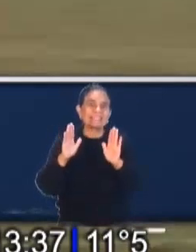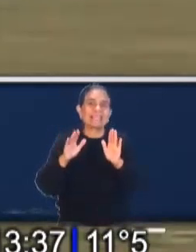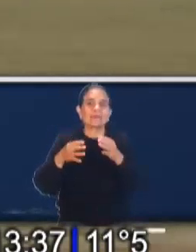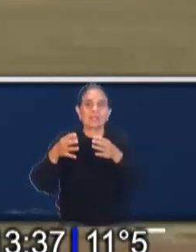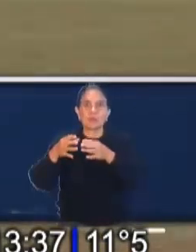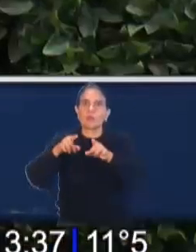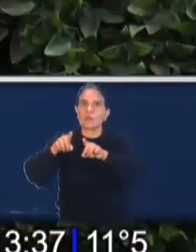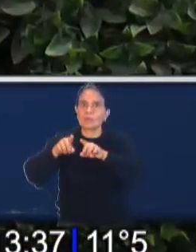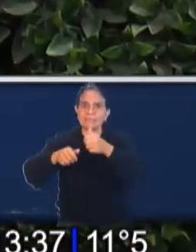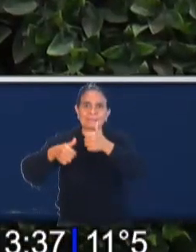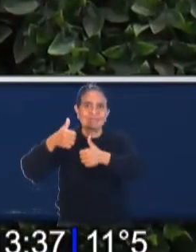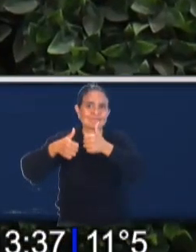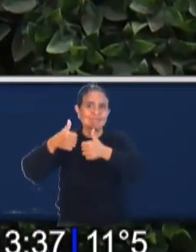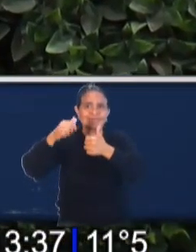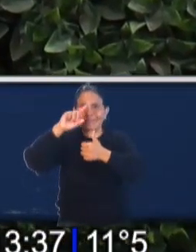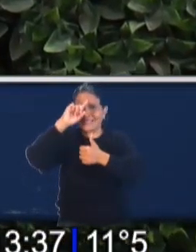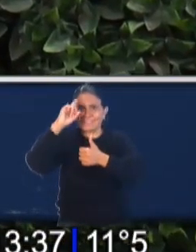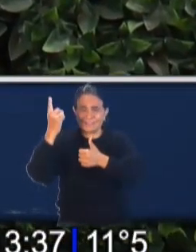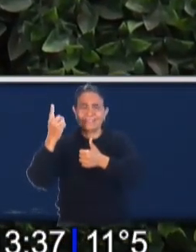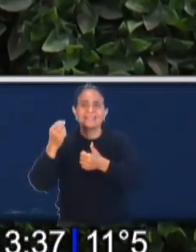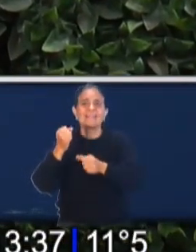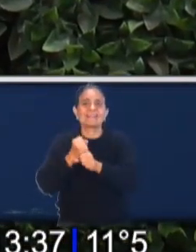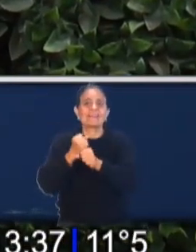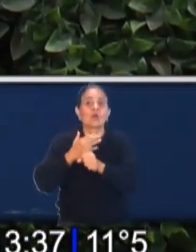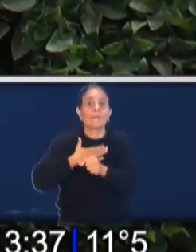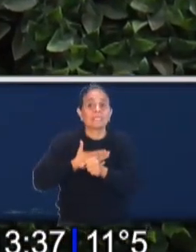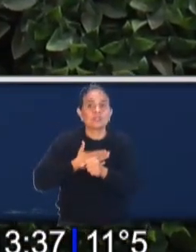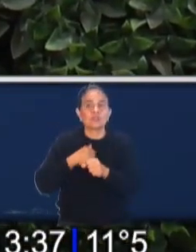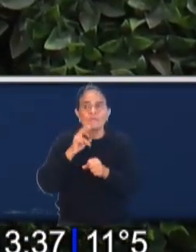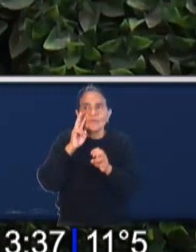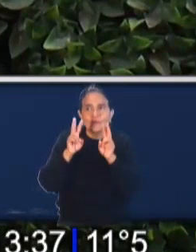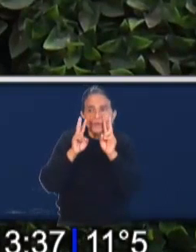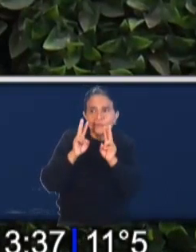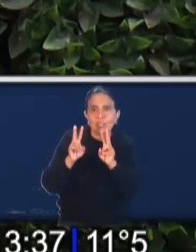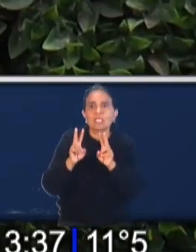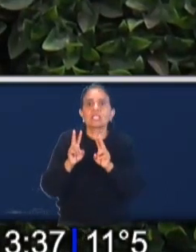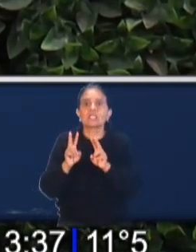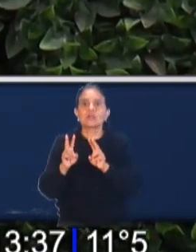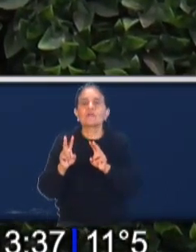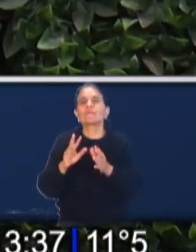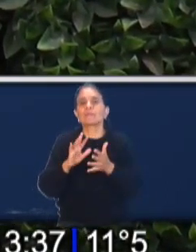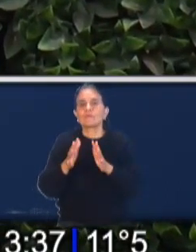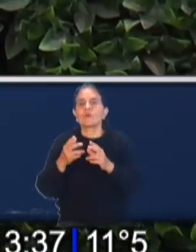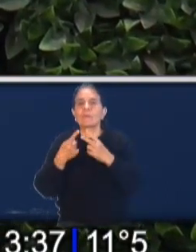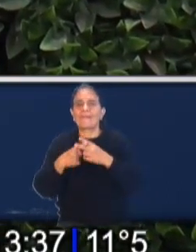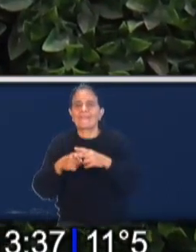nivel nacional. Y bueno, mi parte, mi rol va a ser estar atrás de ellos, haciendo más que nada la parte deportiva, un poco de